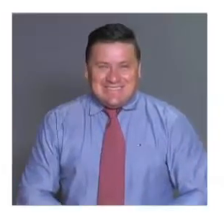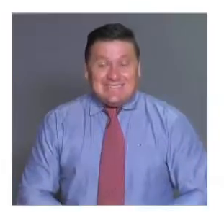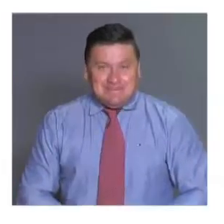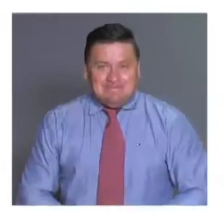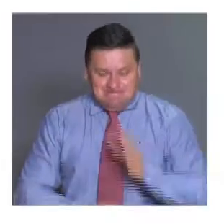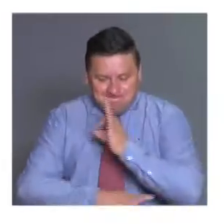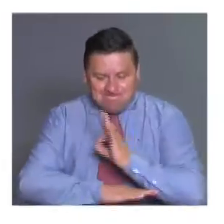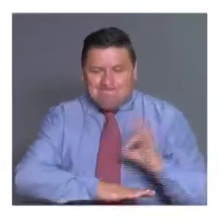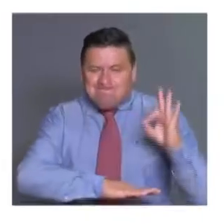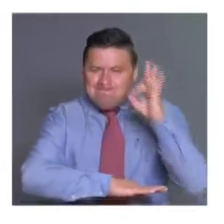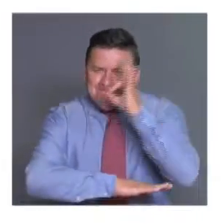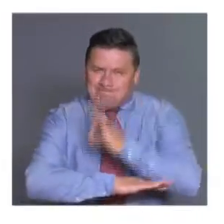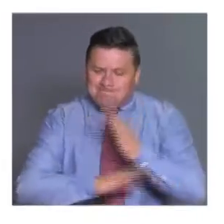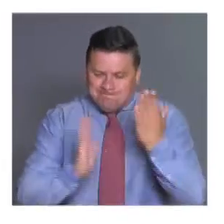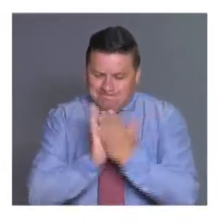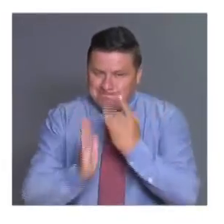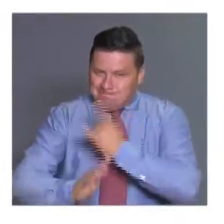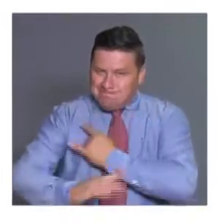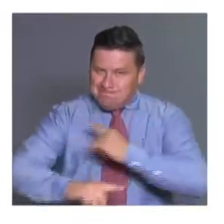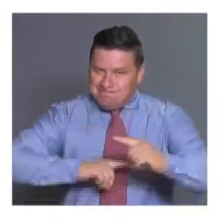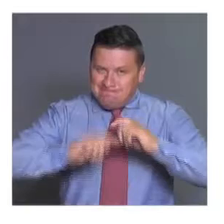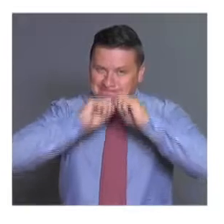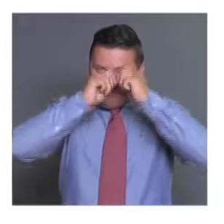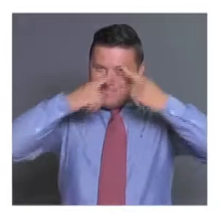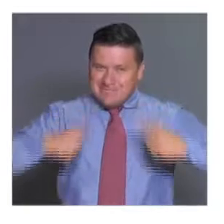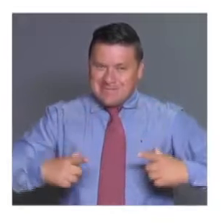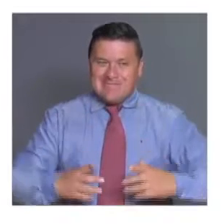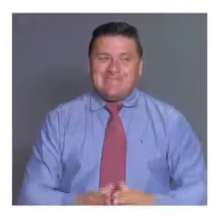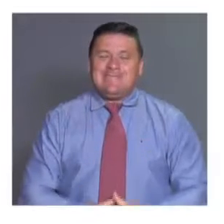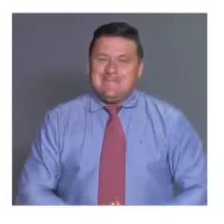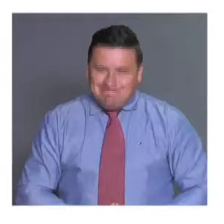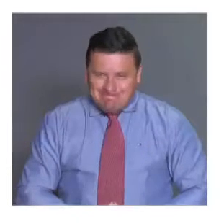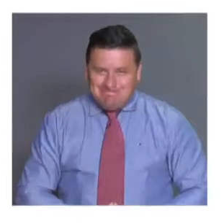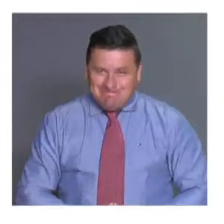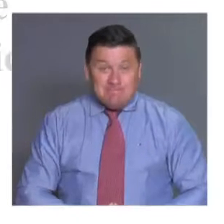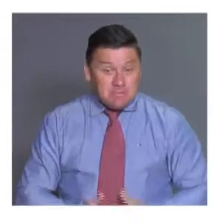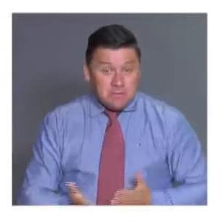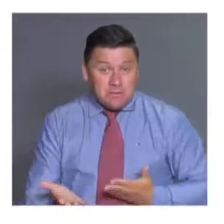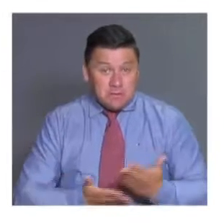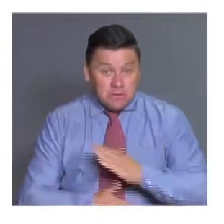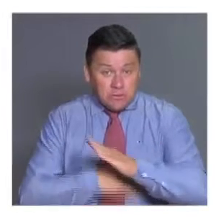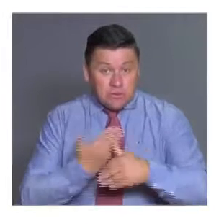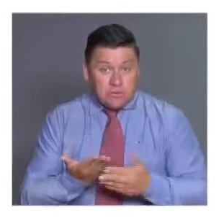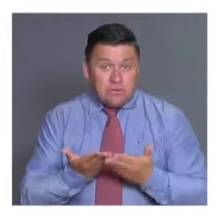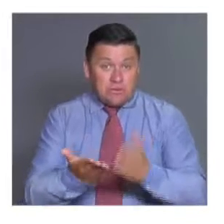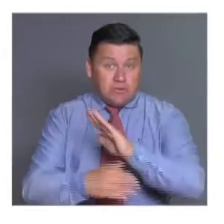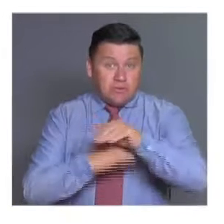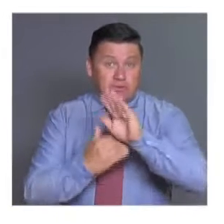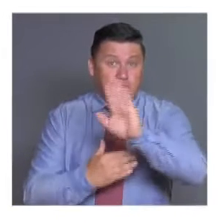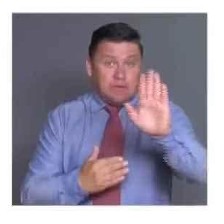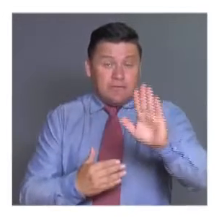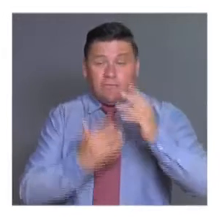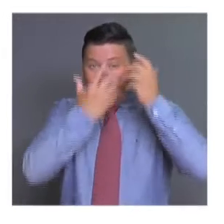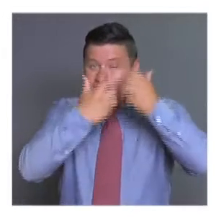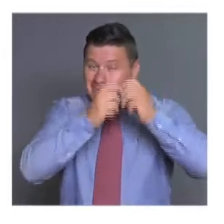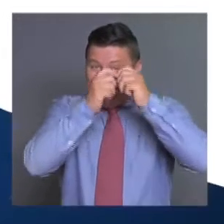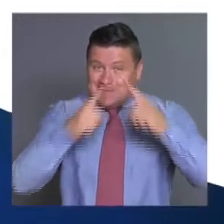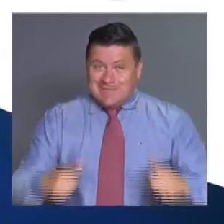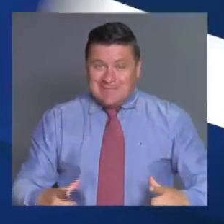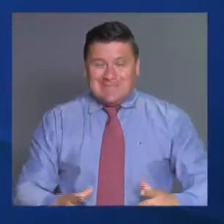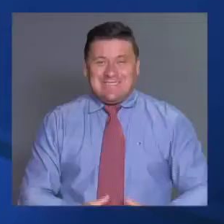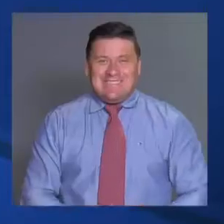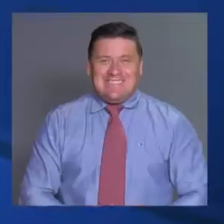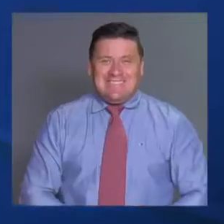mi escuela superior de administración pública el servicio público es de todos función